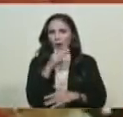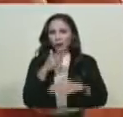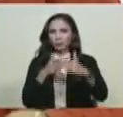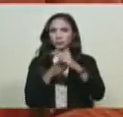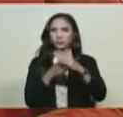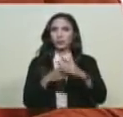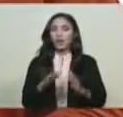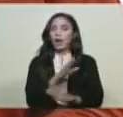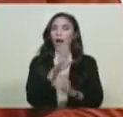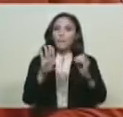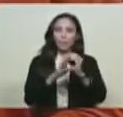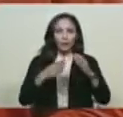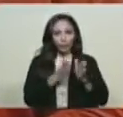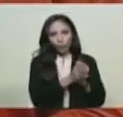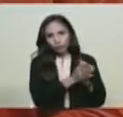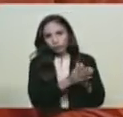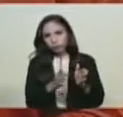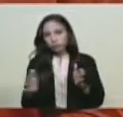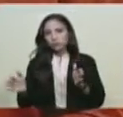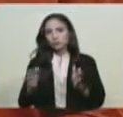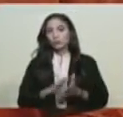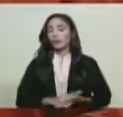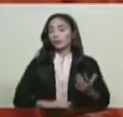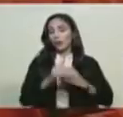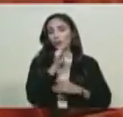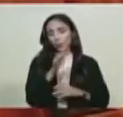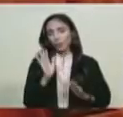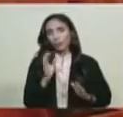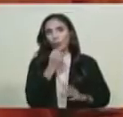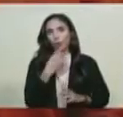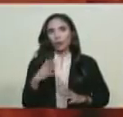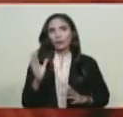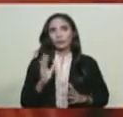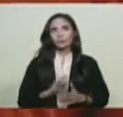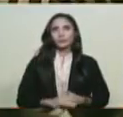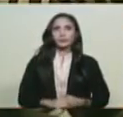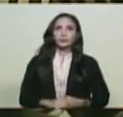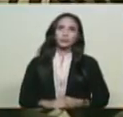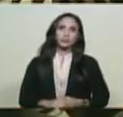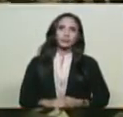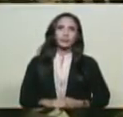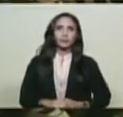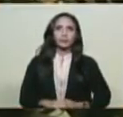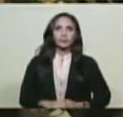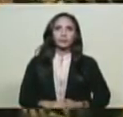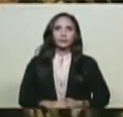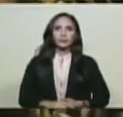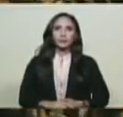y vamos a seguir avanzando. Esa es la buena noticia que te puedo dar. Gracias, presidente.